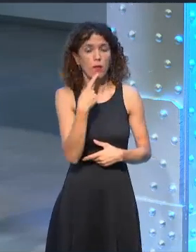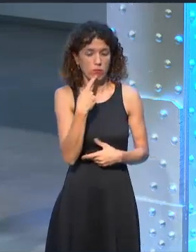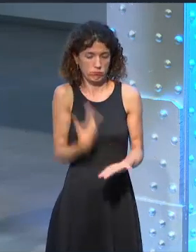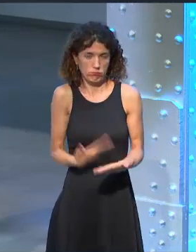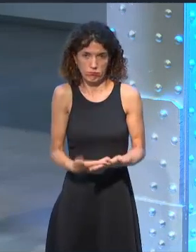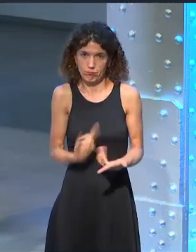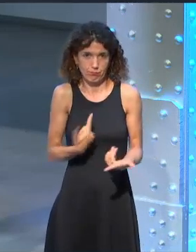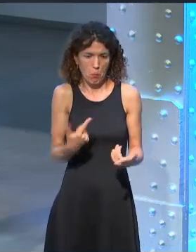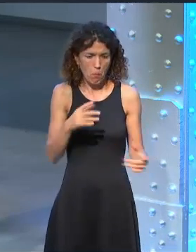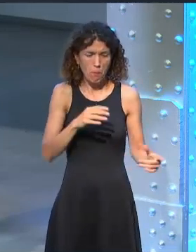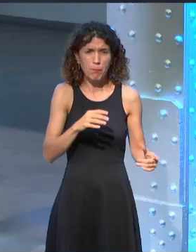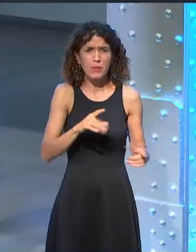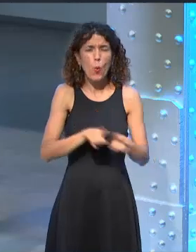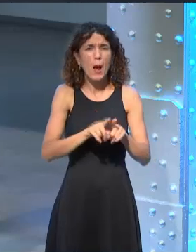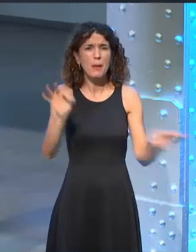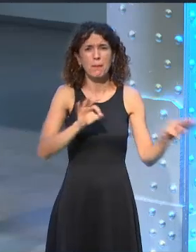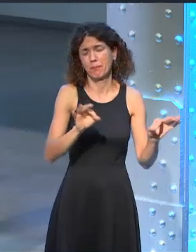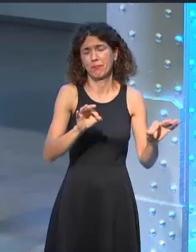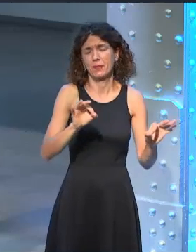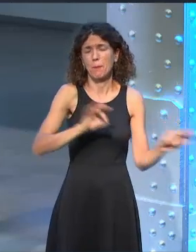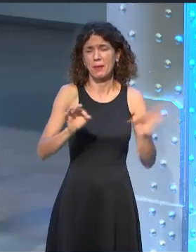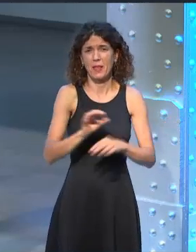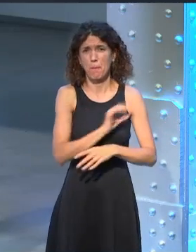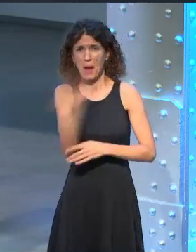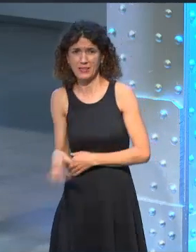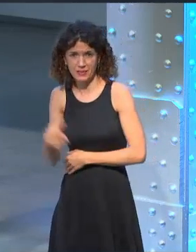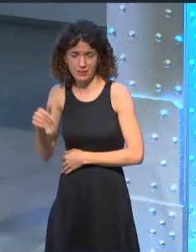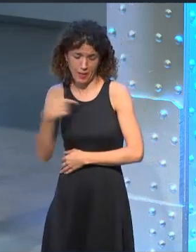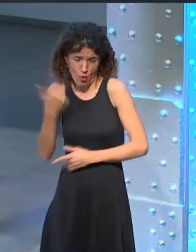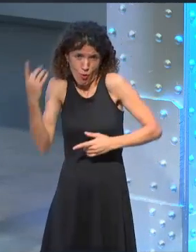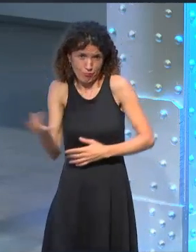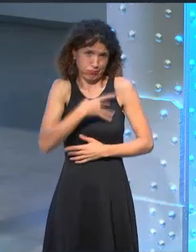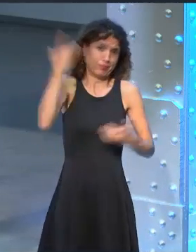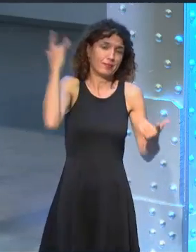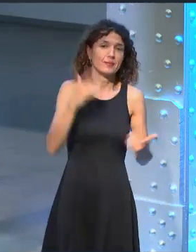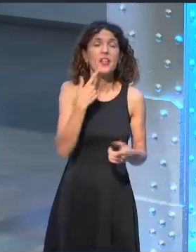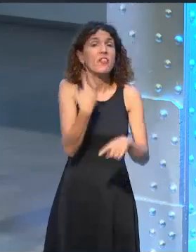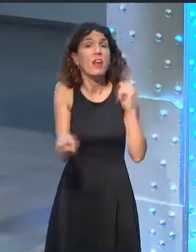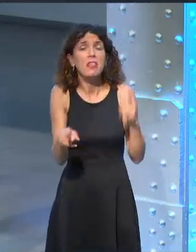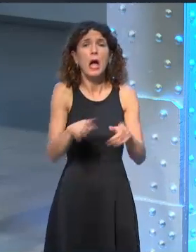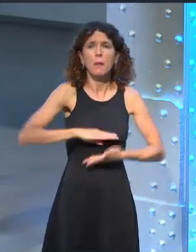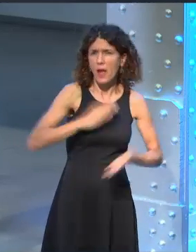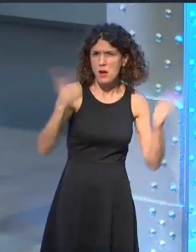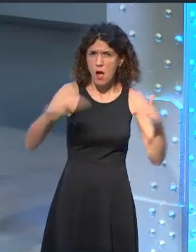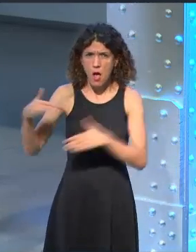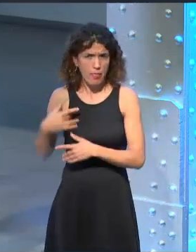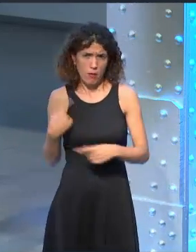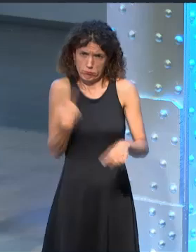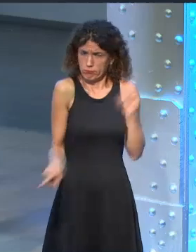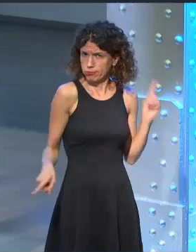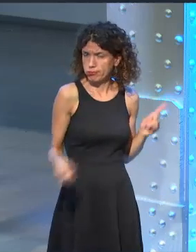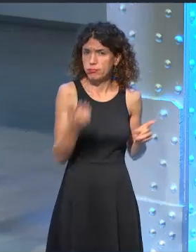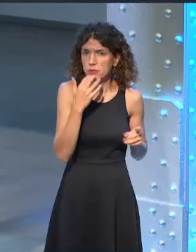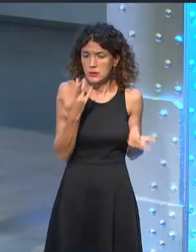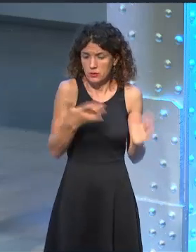asegurar que estaban mucho más preparadas que yo, ¿no? Y que sacaban mejores notas, o sea, que no había ninguna diferencia en cuanto a capacidad, ¿no? Todo lo contrario, ¿no? O sea, en